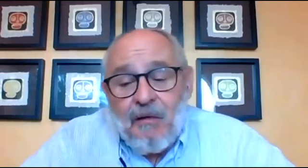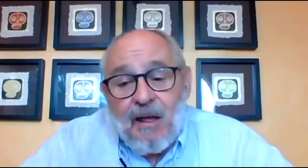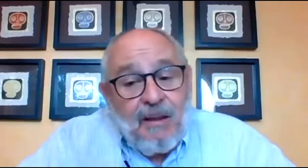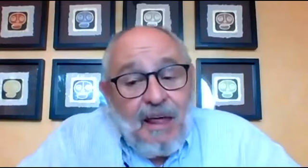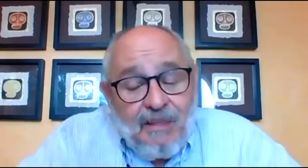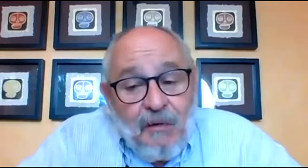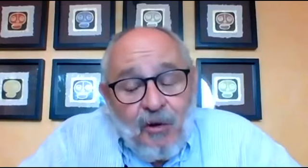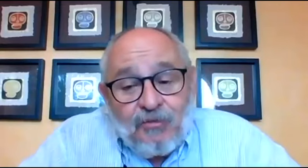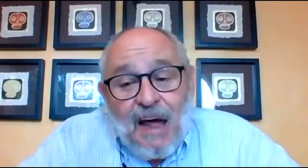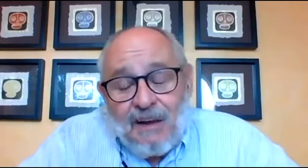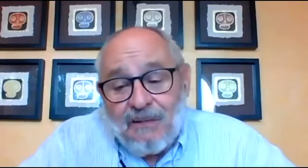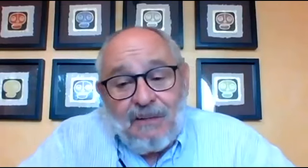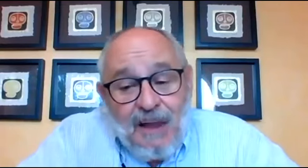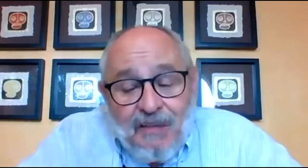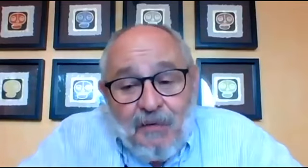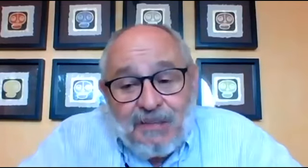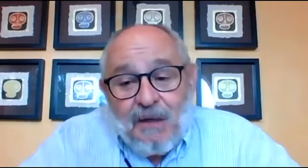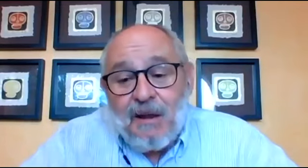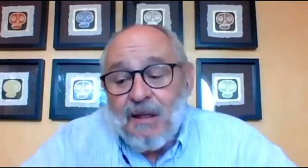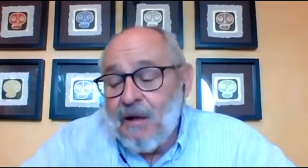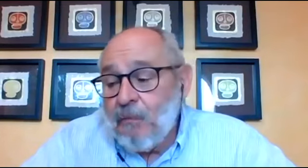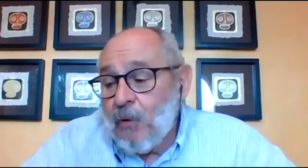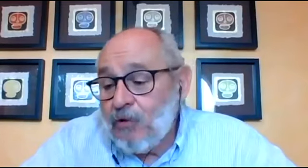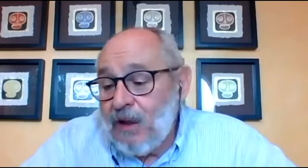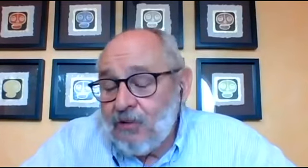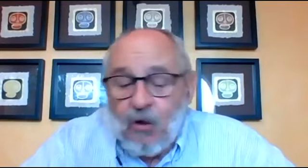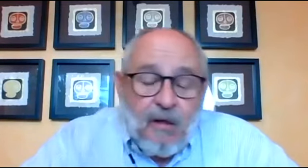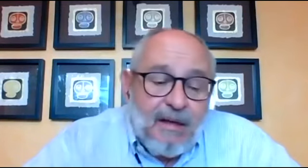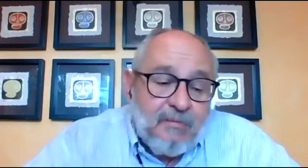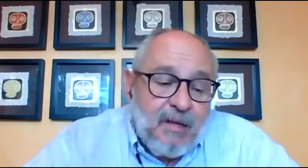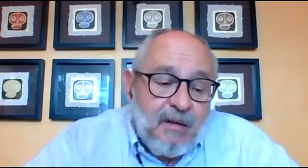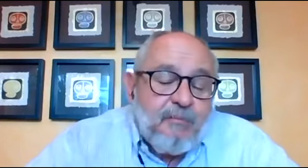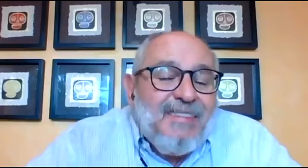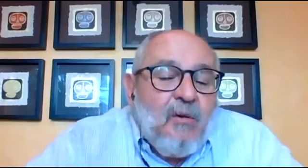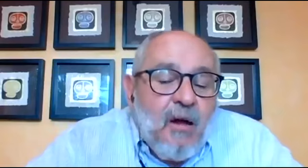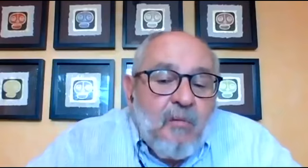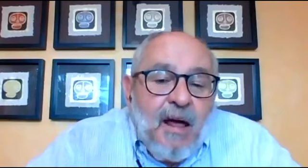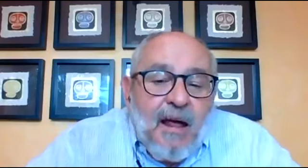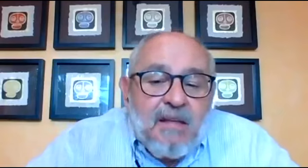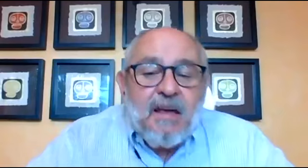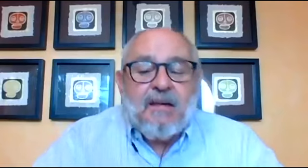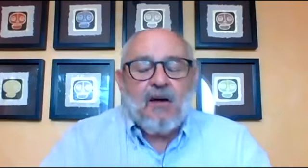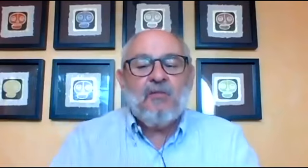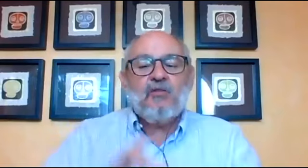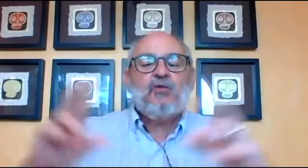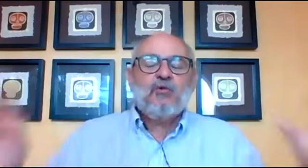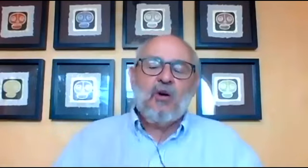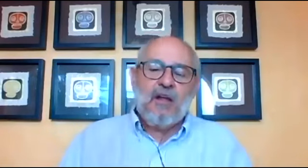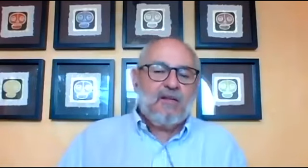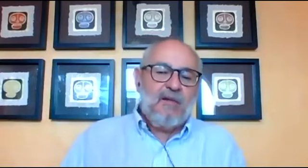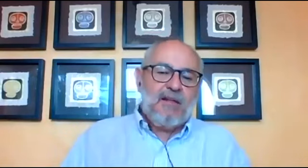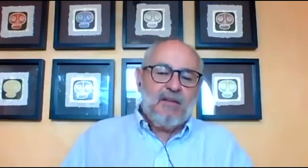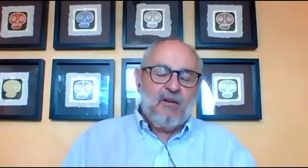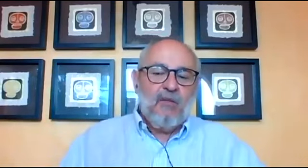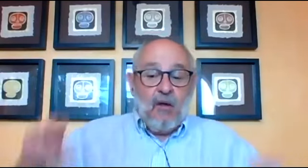nadie sabe leer y nadie sabe contar, ni nadie sabe escribir. Por lo tanto, es mi particular homenaje a la ciencia como constructora